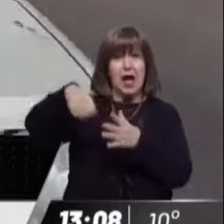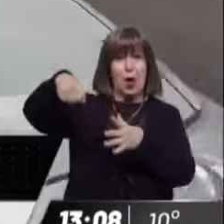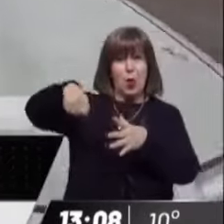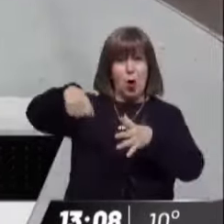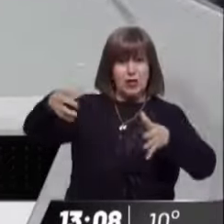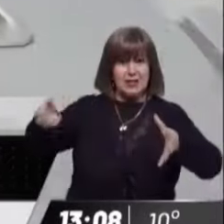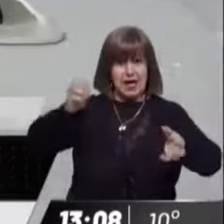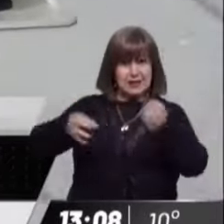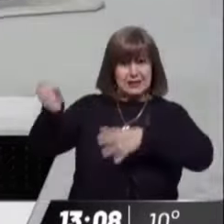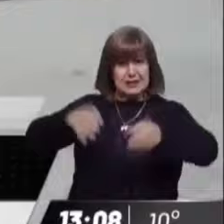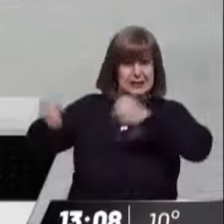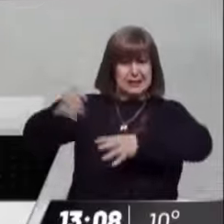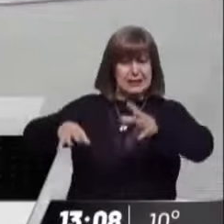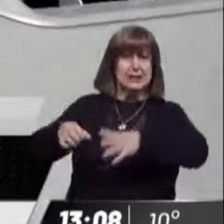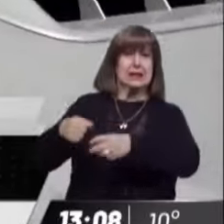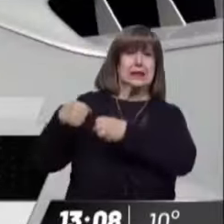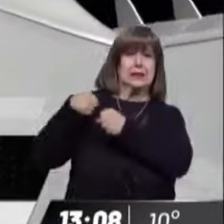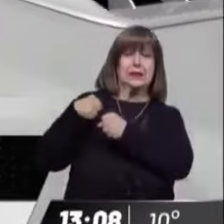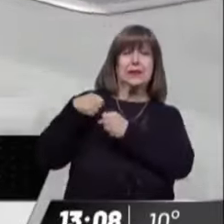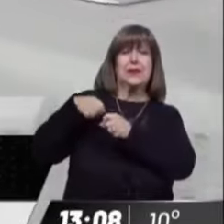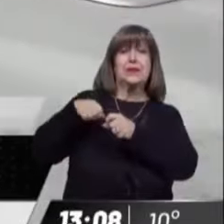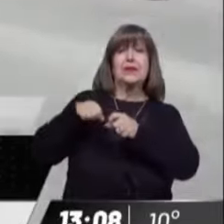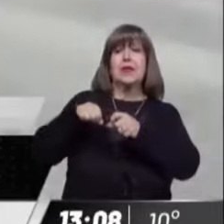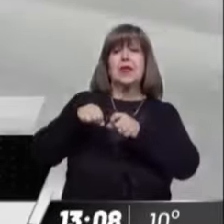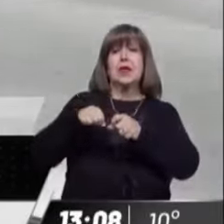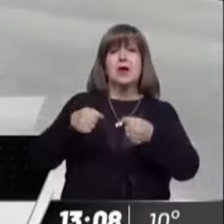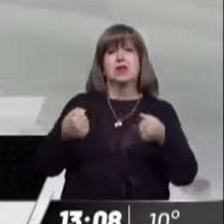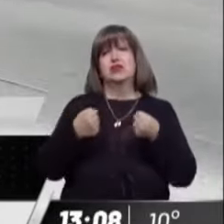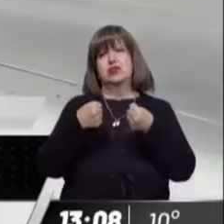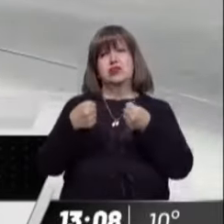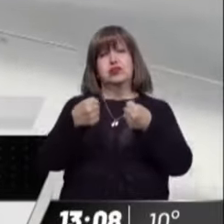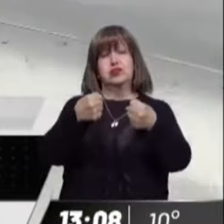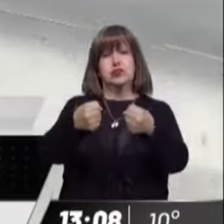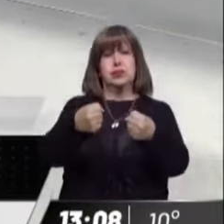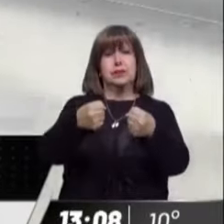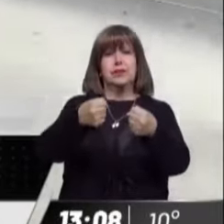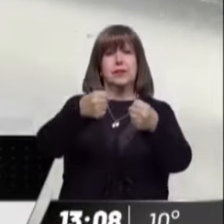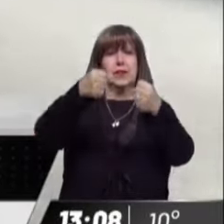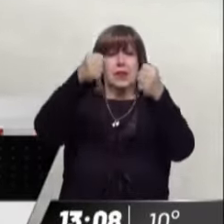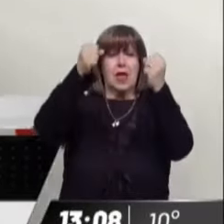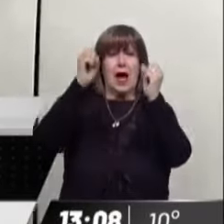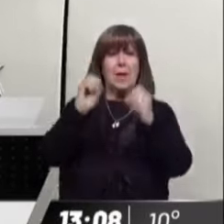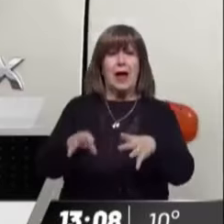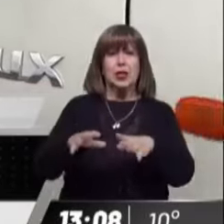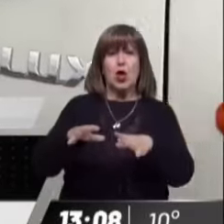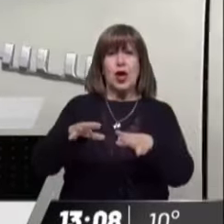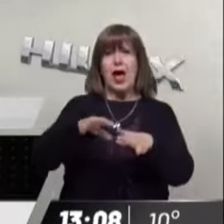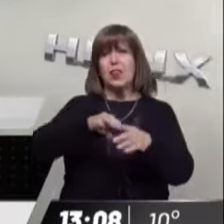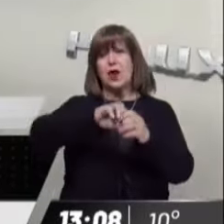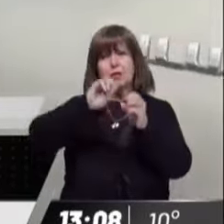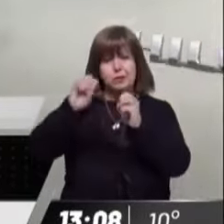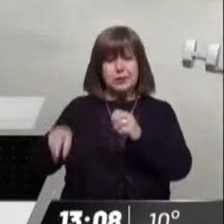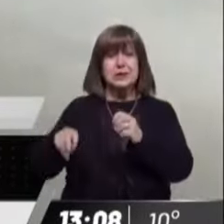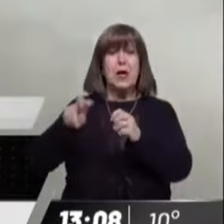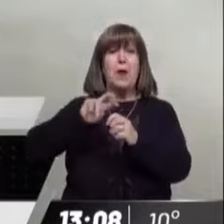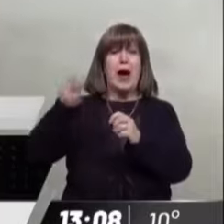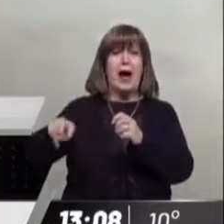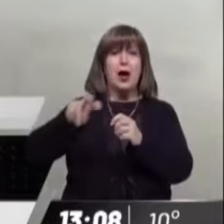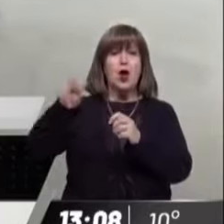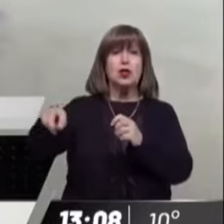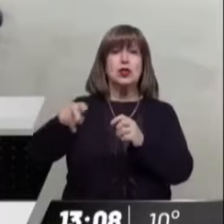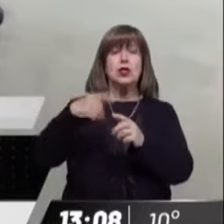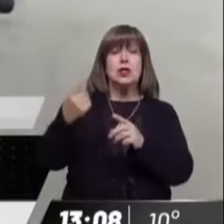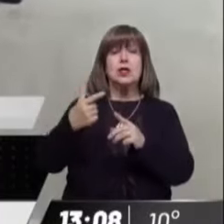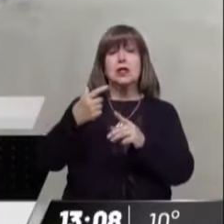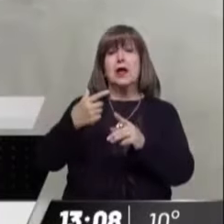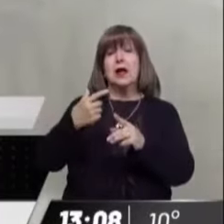supermercado. Juan, la camioneta, como pueden ver ustedes, está aquí abandonada, Toyota Hilux, más o menos en el kilómetro 1006, muy